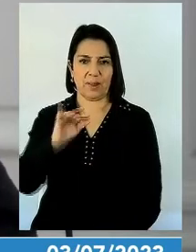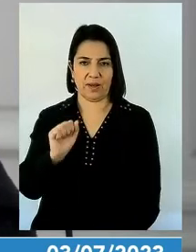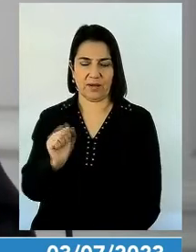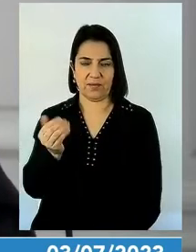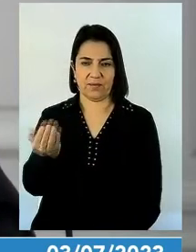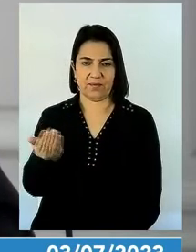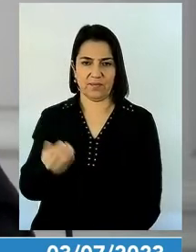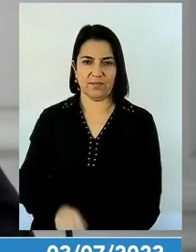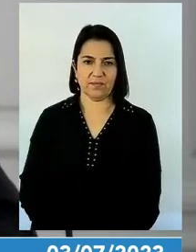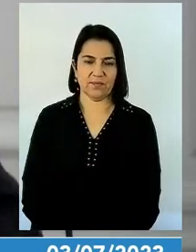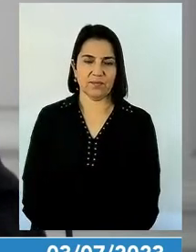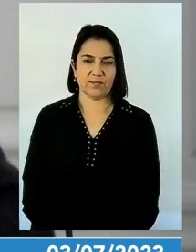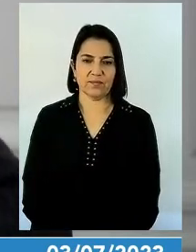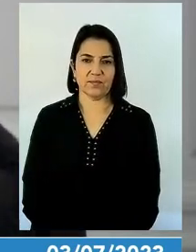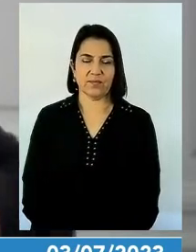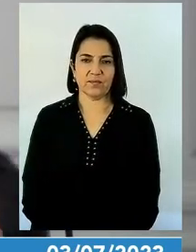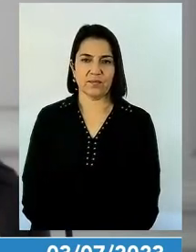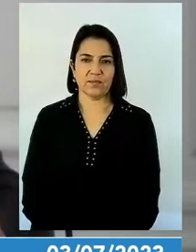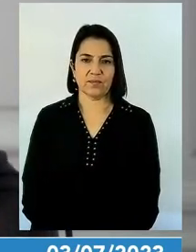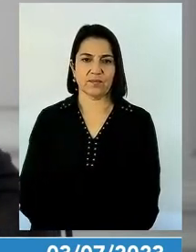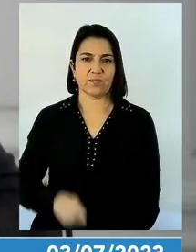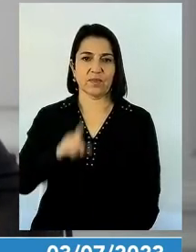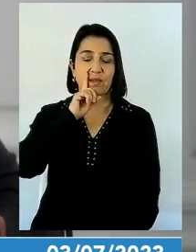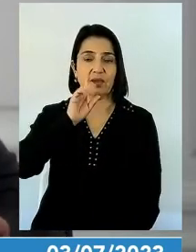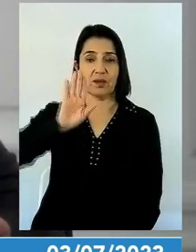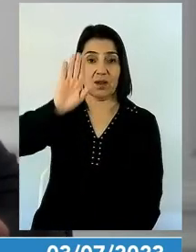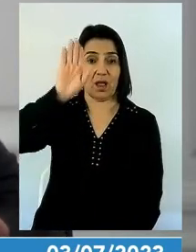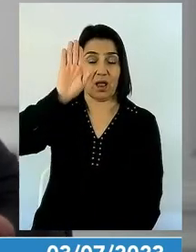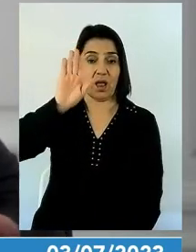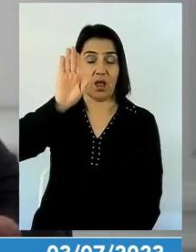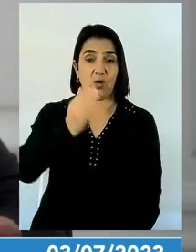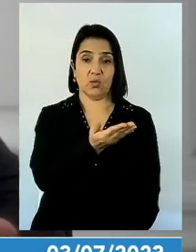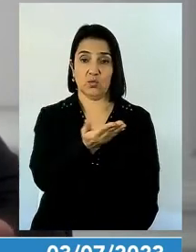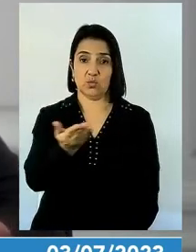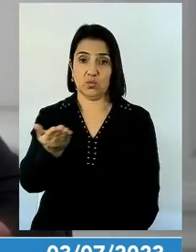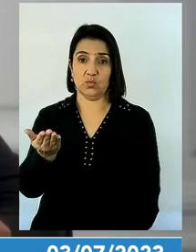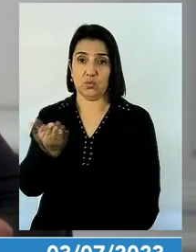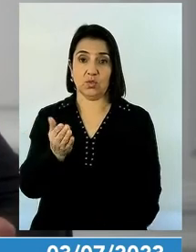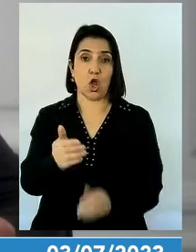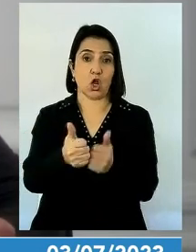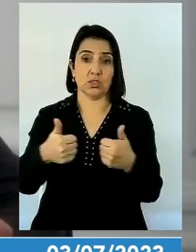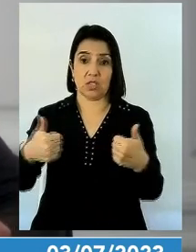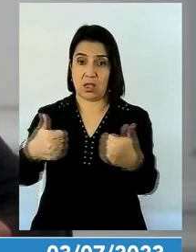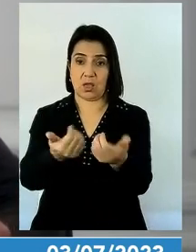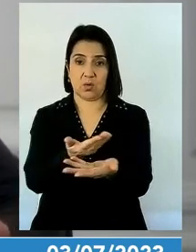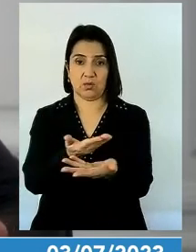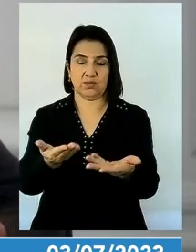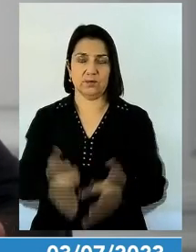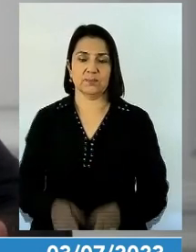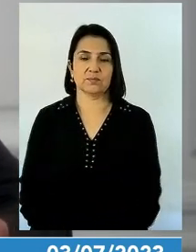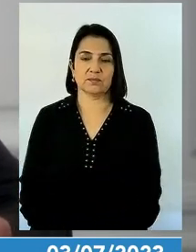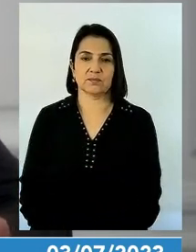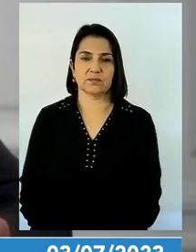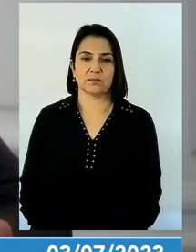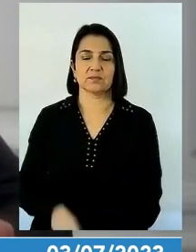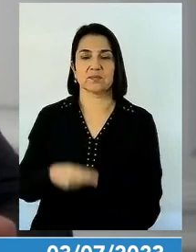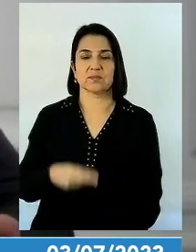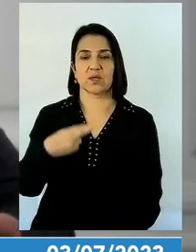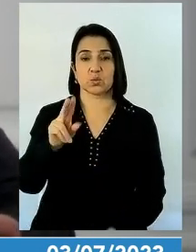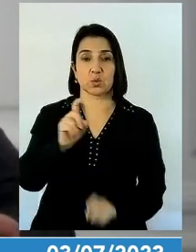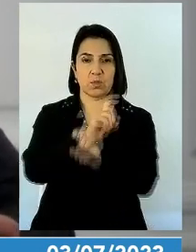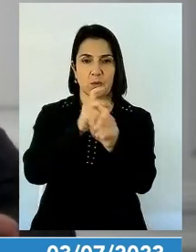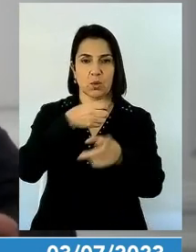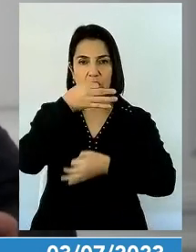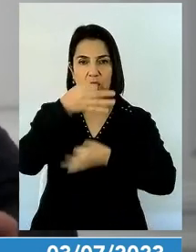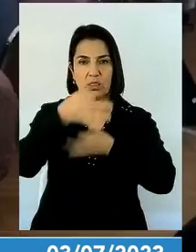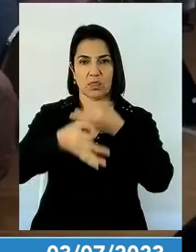Le vamos a ofrecer la palabra a continuación a los señores consejeros para que hagan sus preguntas.